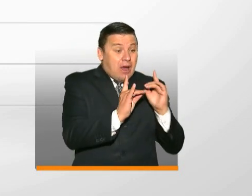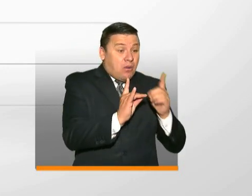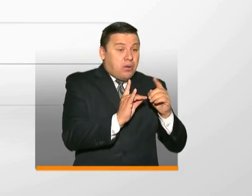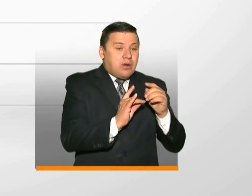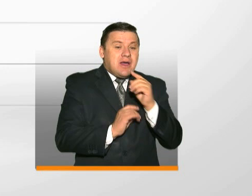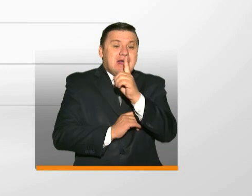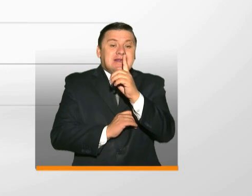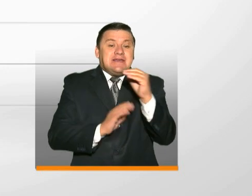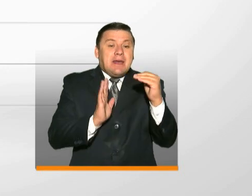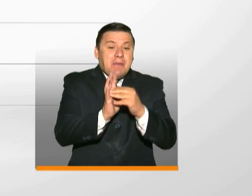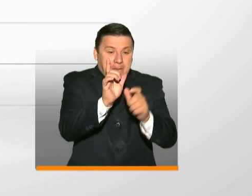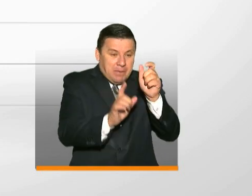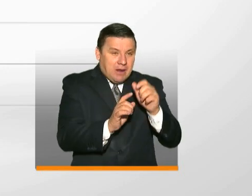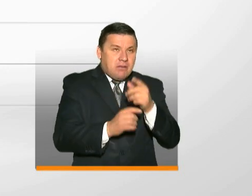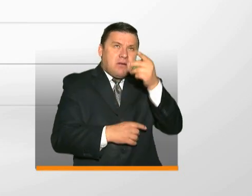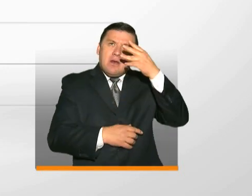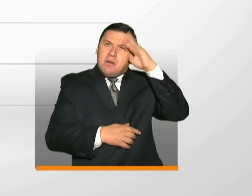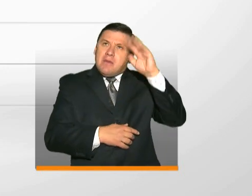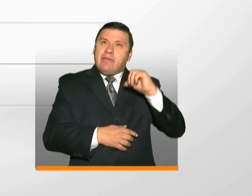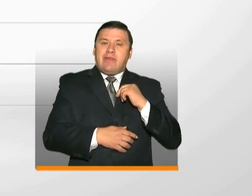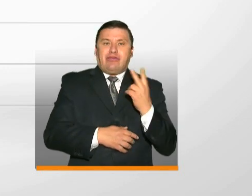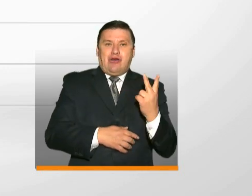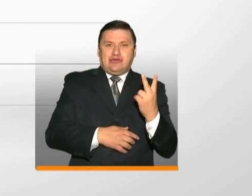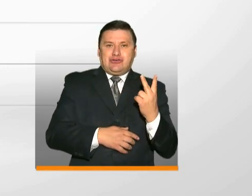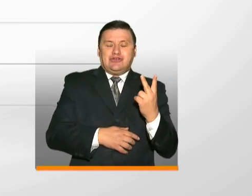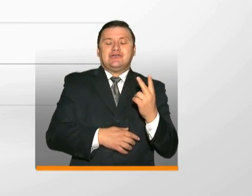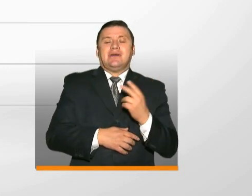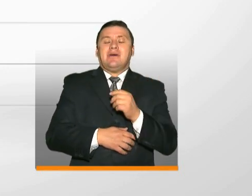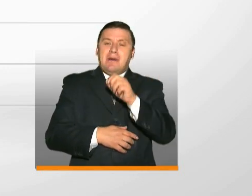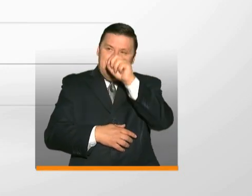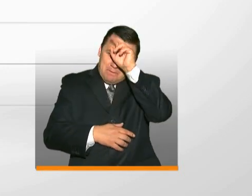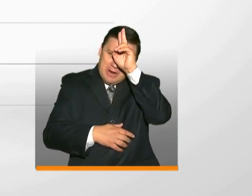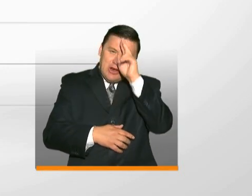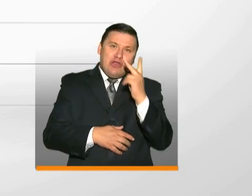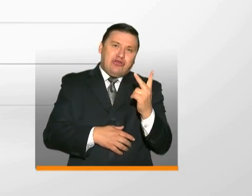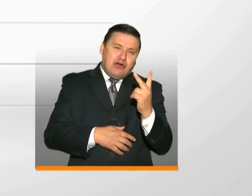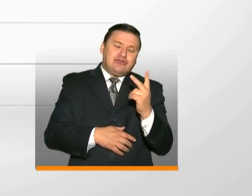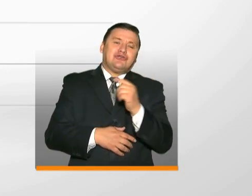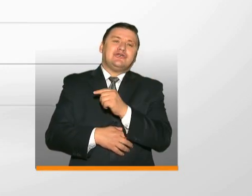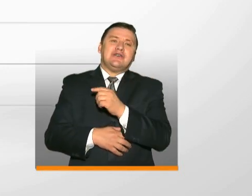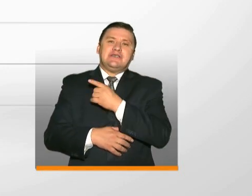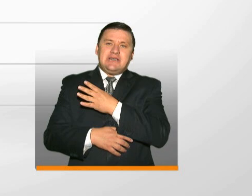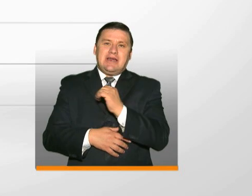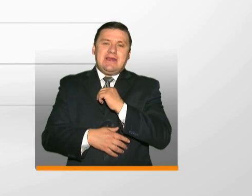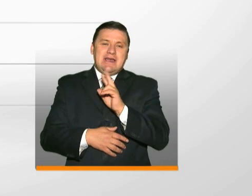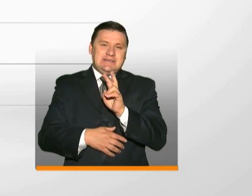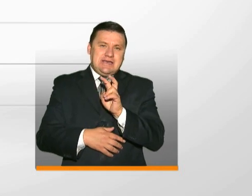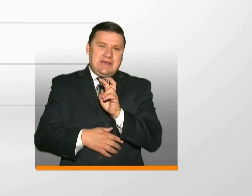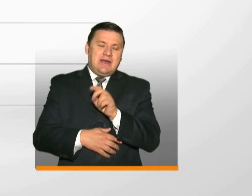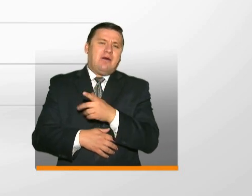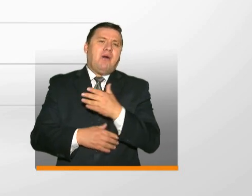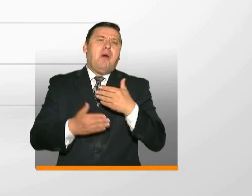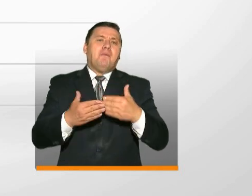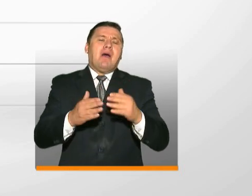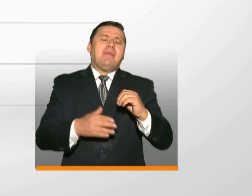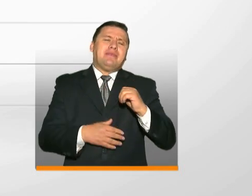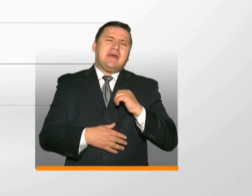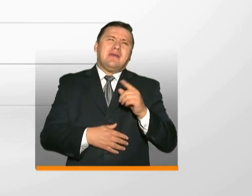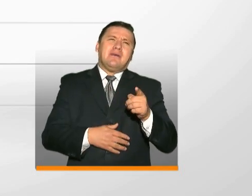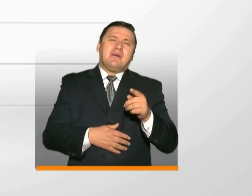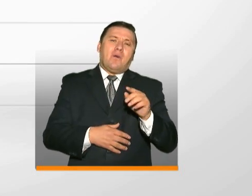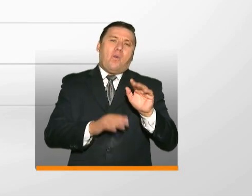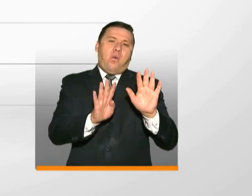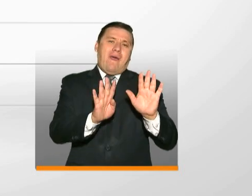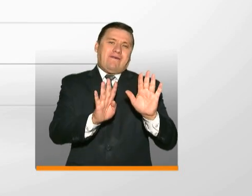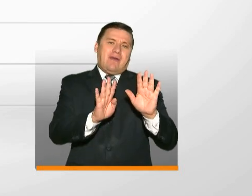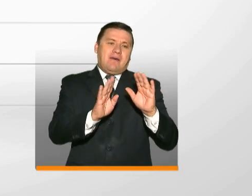100.000 habitantes, México tiene 2, Perú tiene 2 por 100.000 habitantes, Chile tiene 7 o Panamá tiene